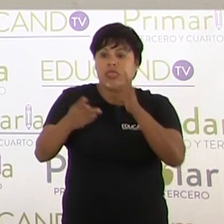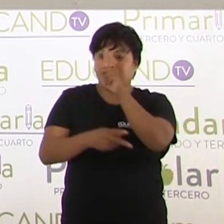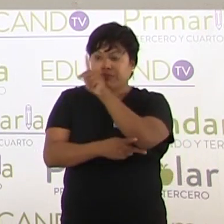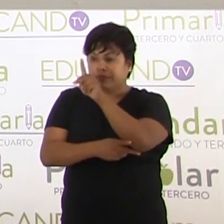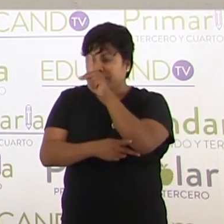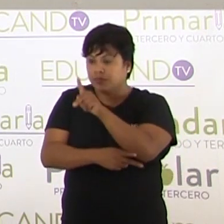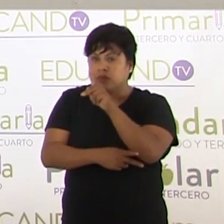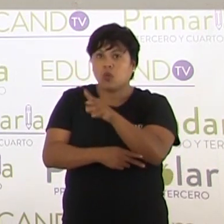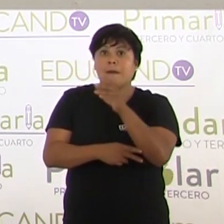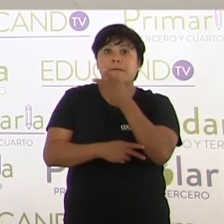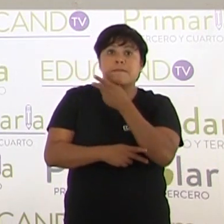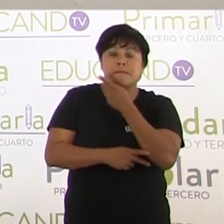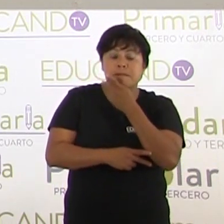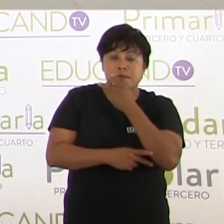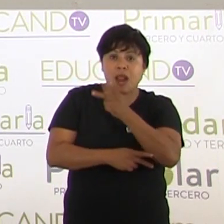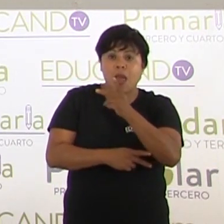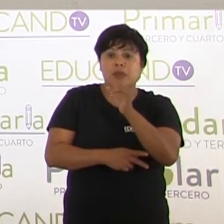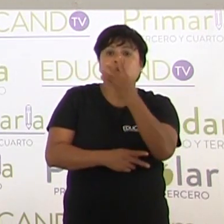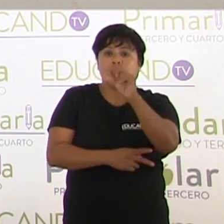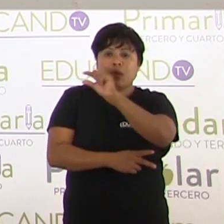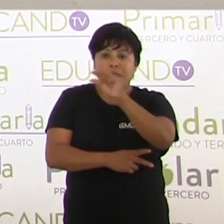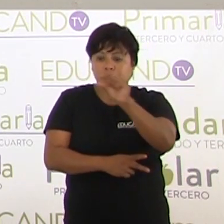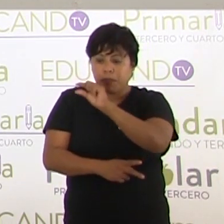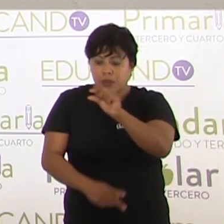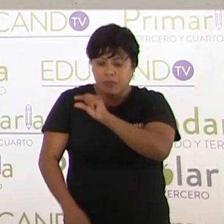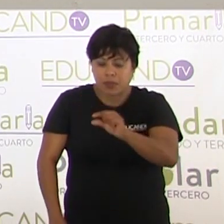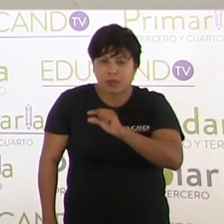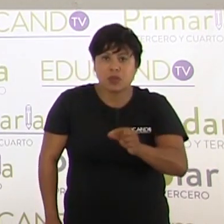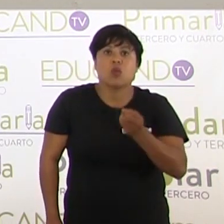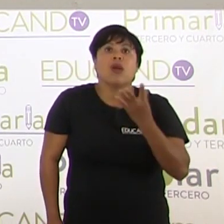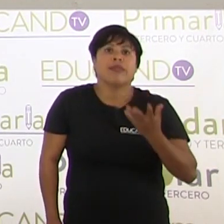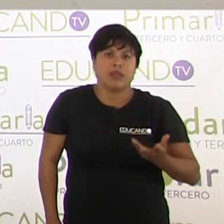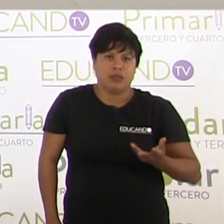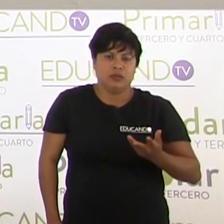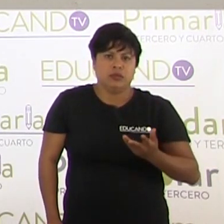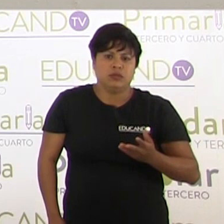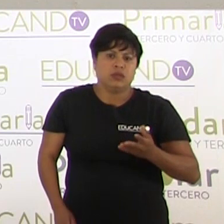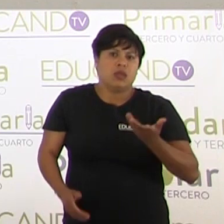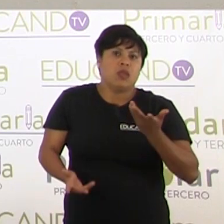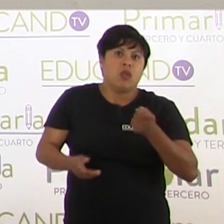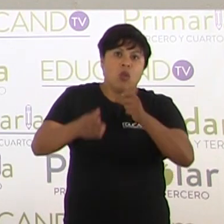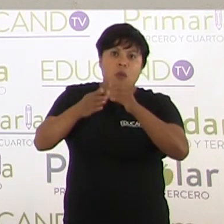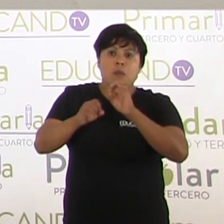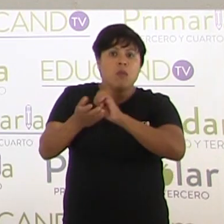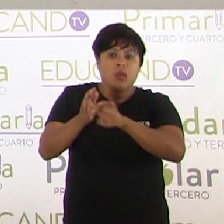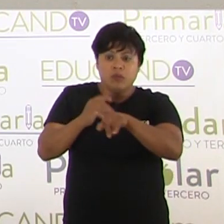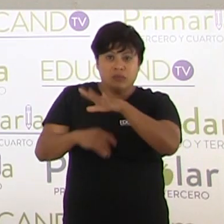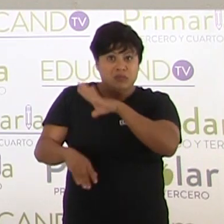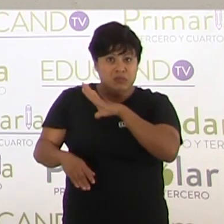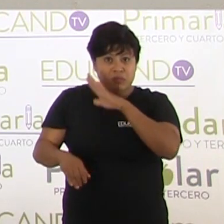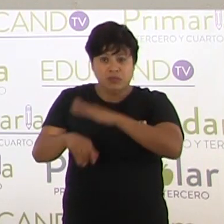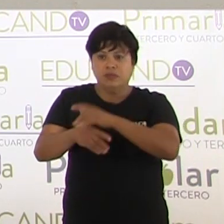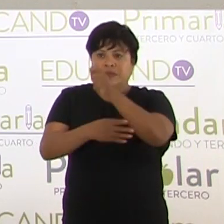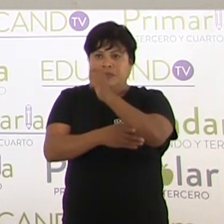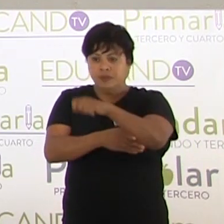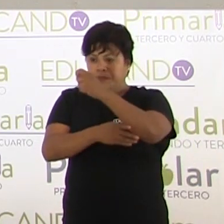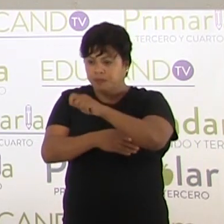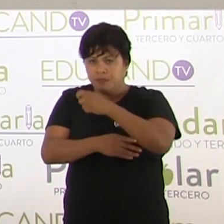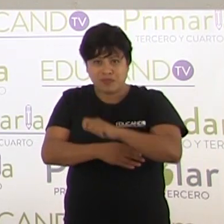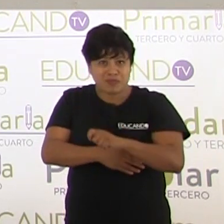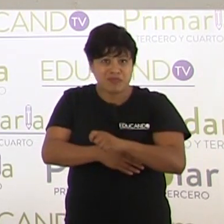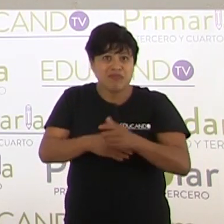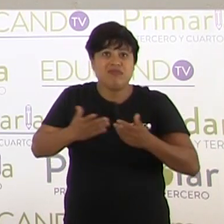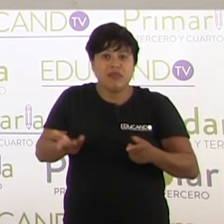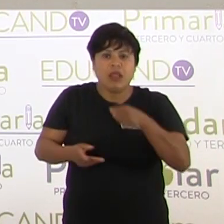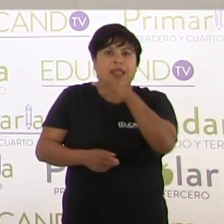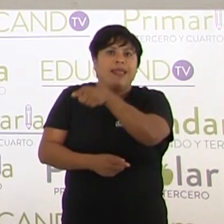sílabas emplean. Los signos de puntuación, si se emplea más la coma, por ejemplo, pues entonces esa es